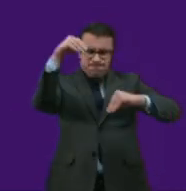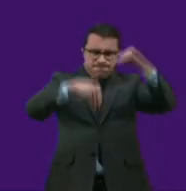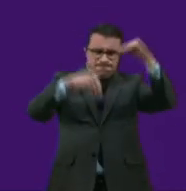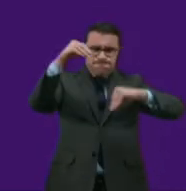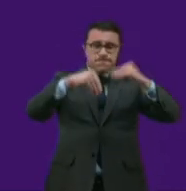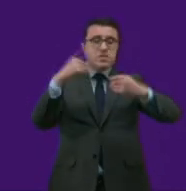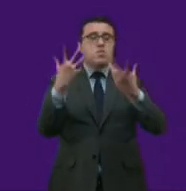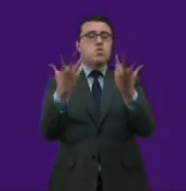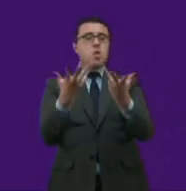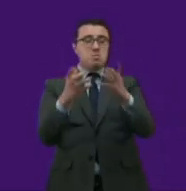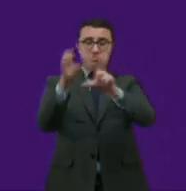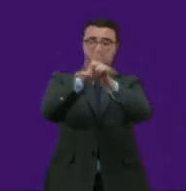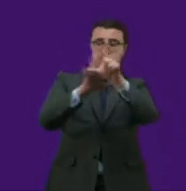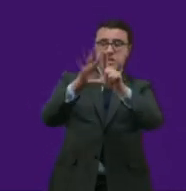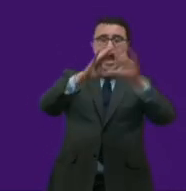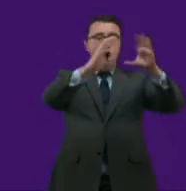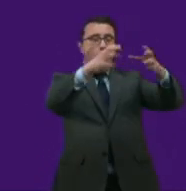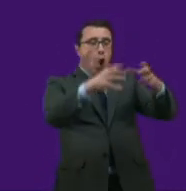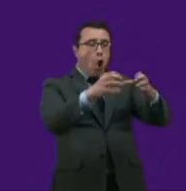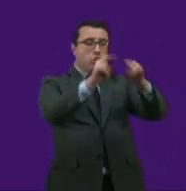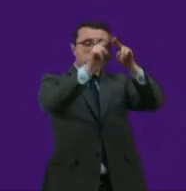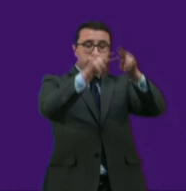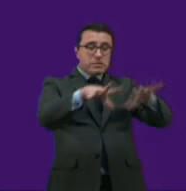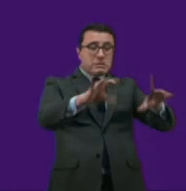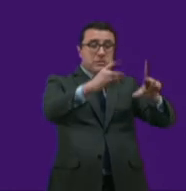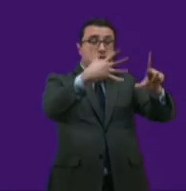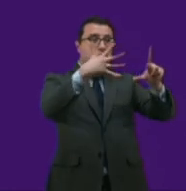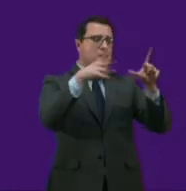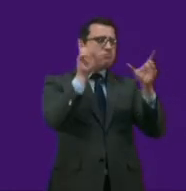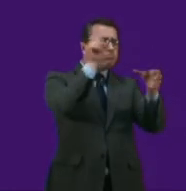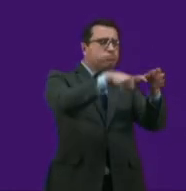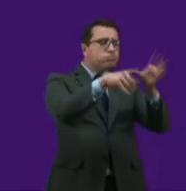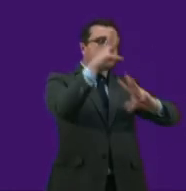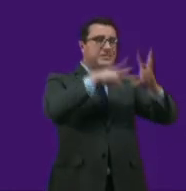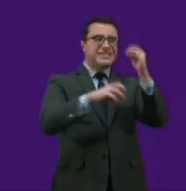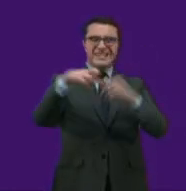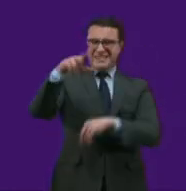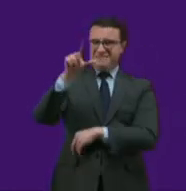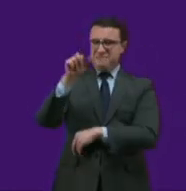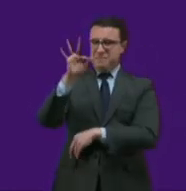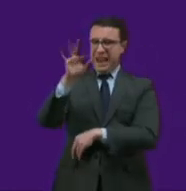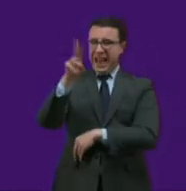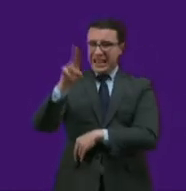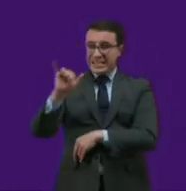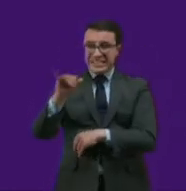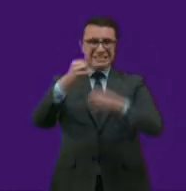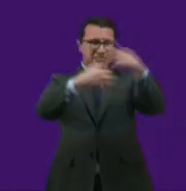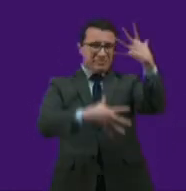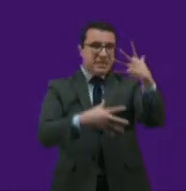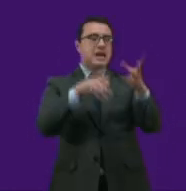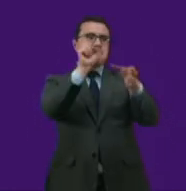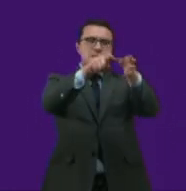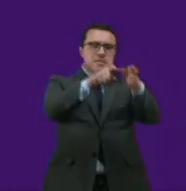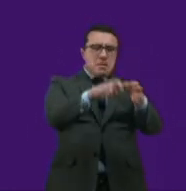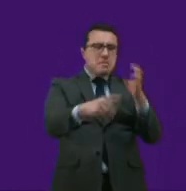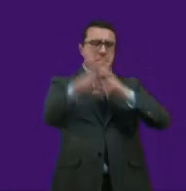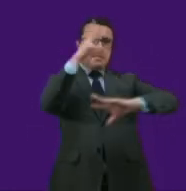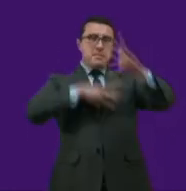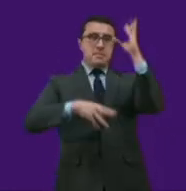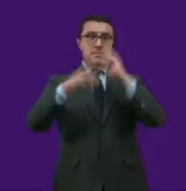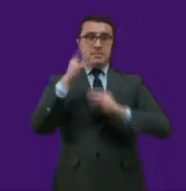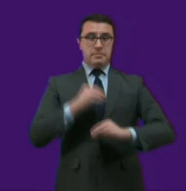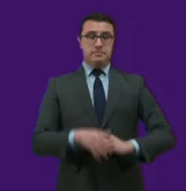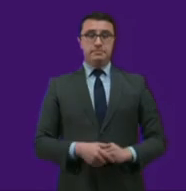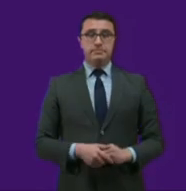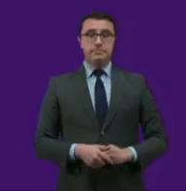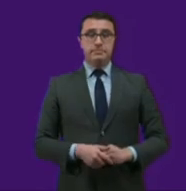miles de videos y cursos que hay online. Me imagino que muchos en Platzi, etc. Entonces, si nosotros queremos